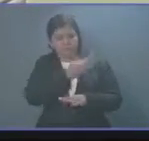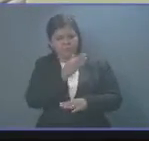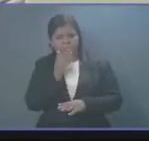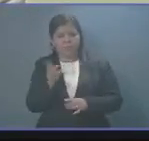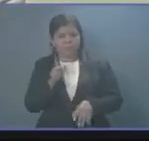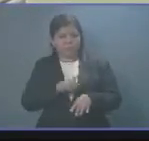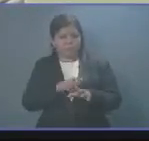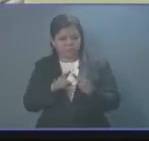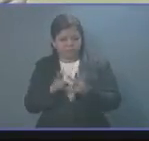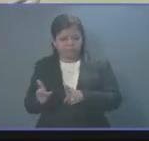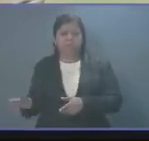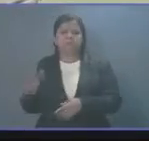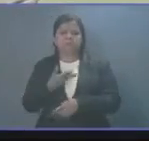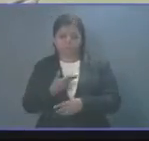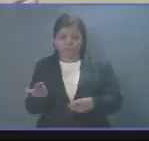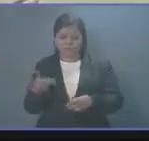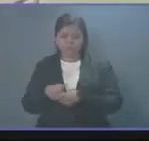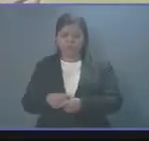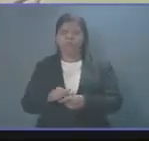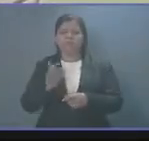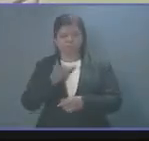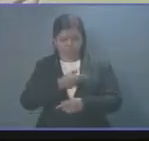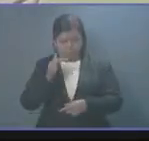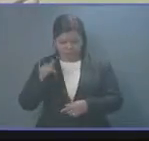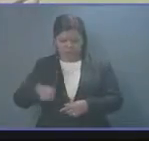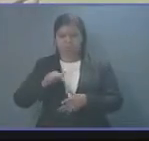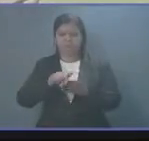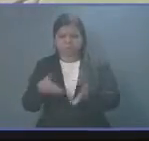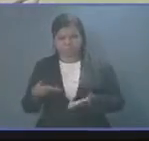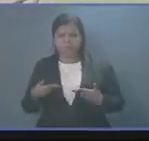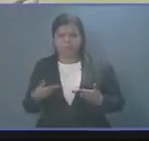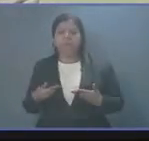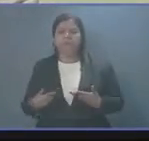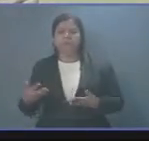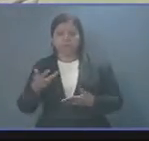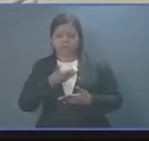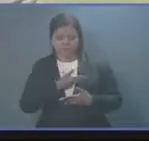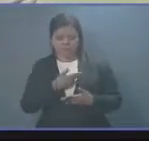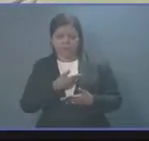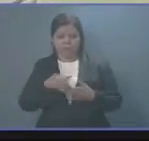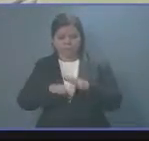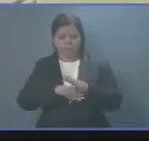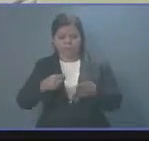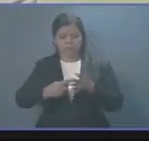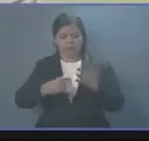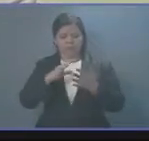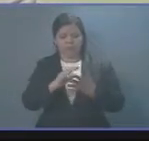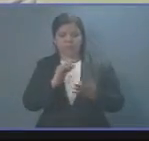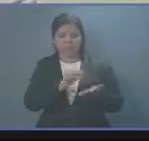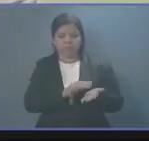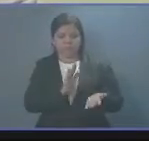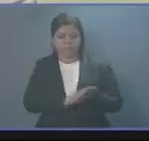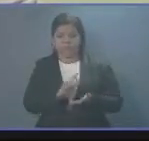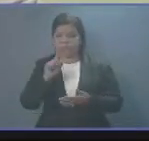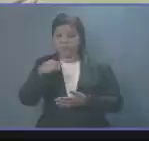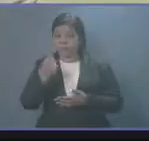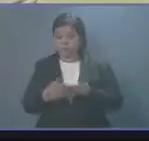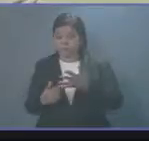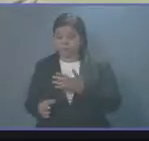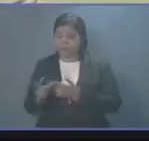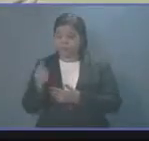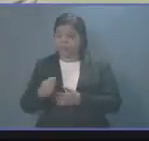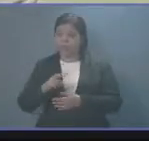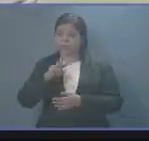en el conflicto armado de El Salvador en el pleno derecho que nos asiste la Constitución de la República, exponemos, primero, que según decreto legislativo